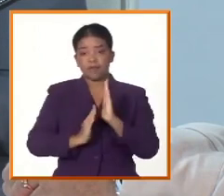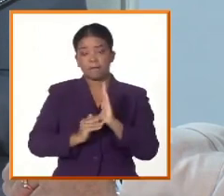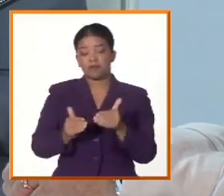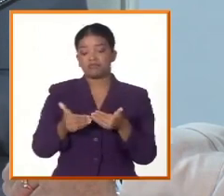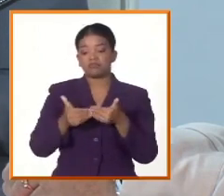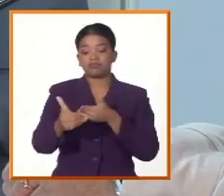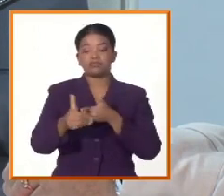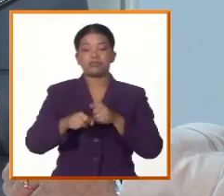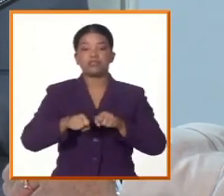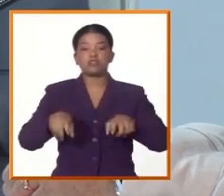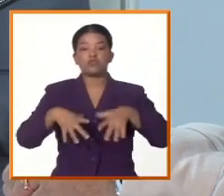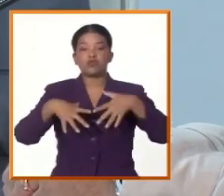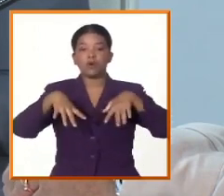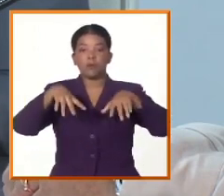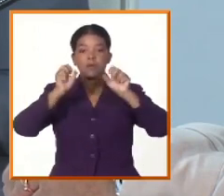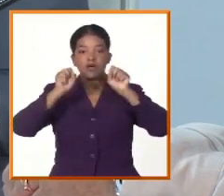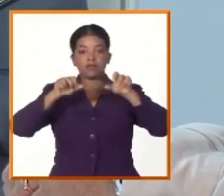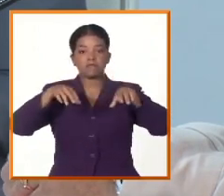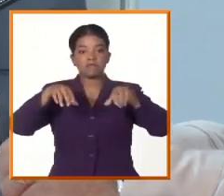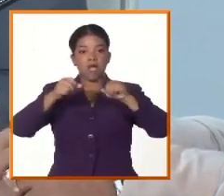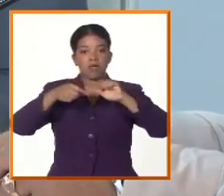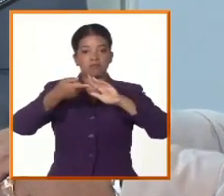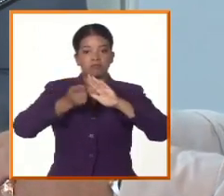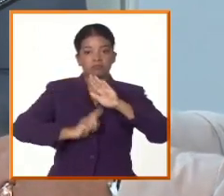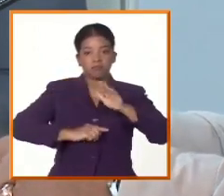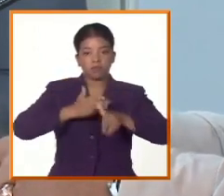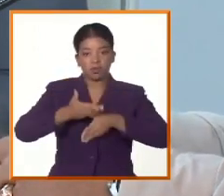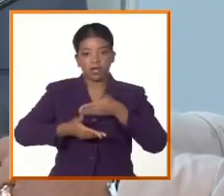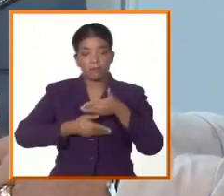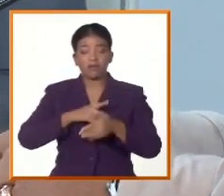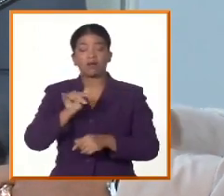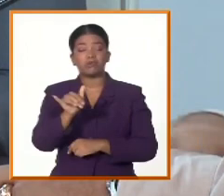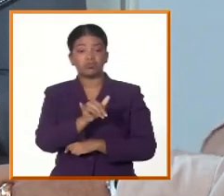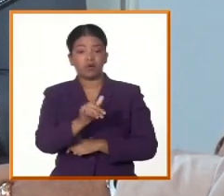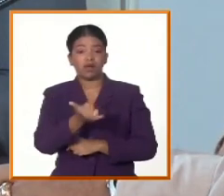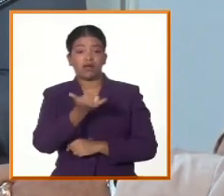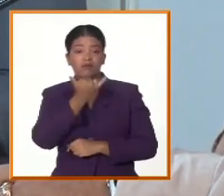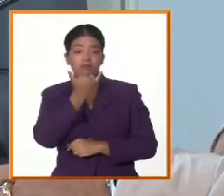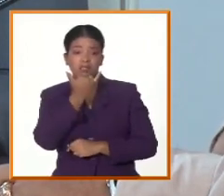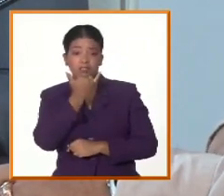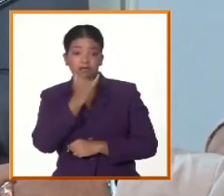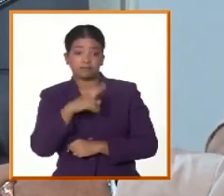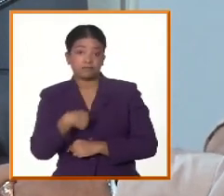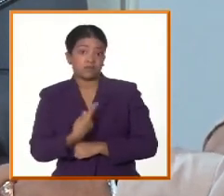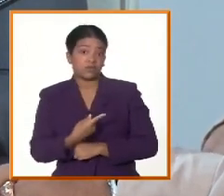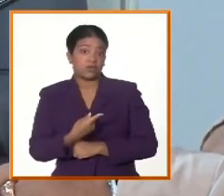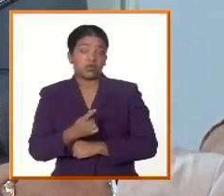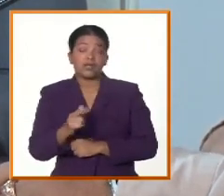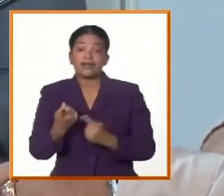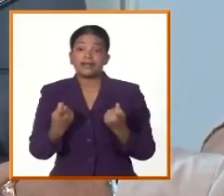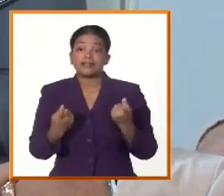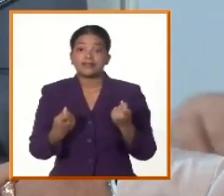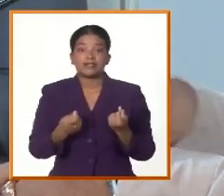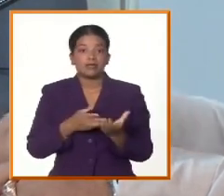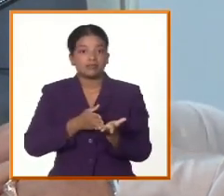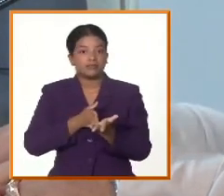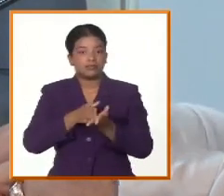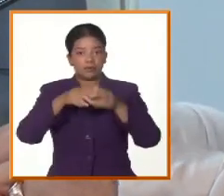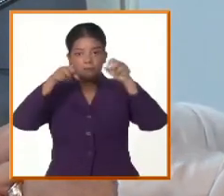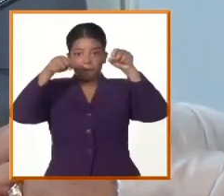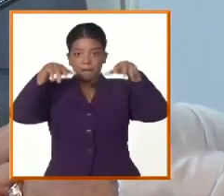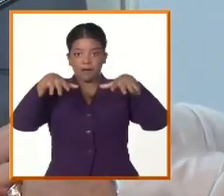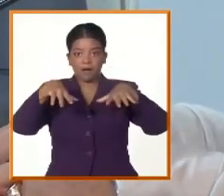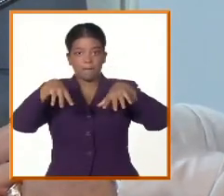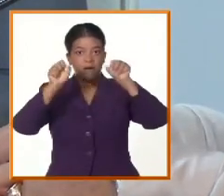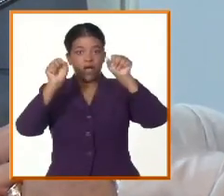que ha enfrentado el país nosotros dependemos en toda nuestra industria de tener una un suministro corriente permanente incluso a pesar de la prioridad